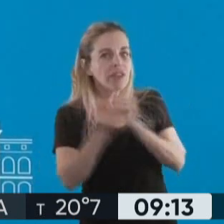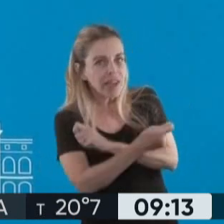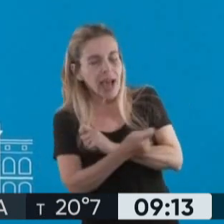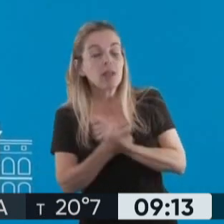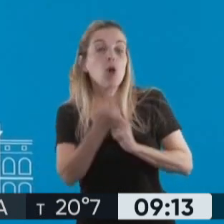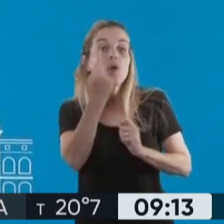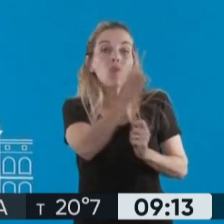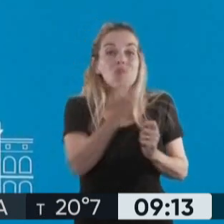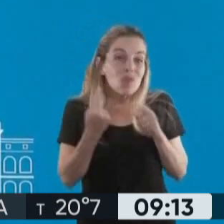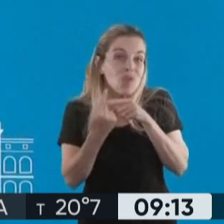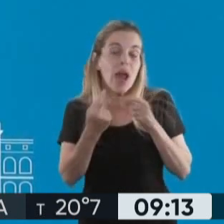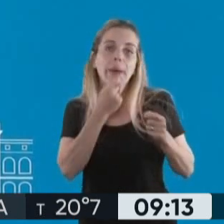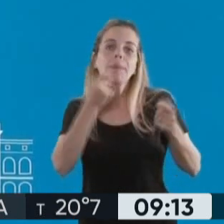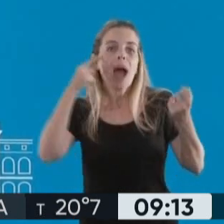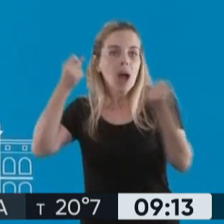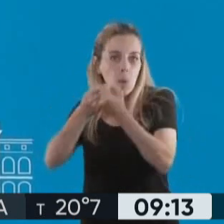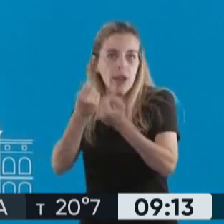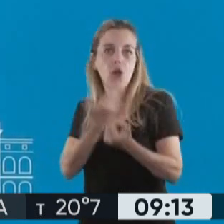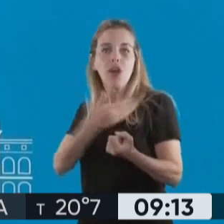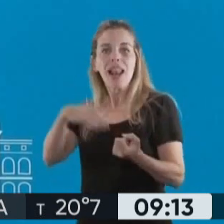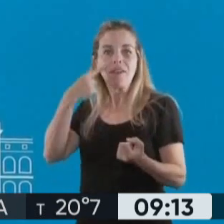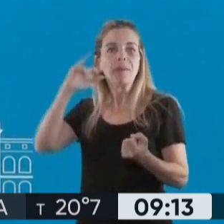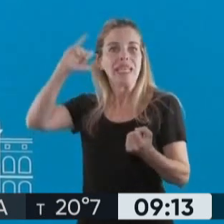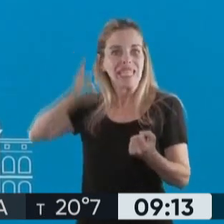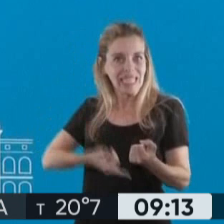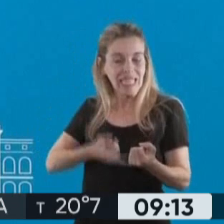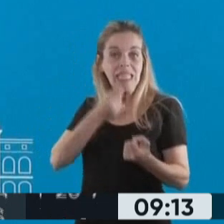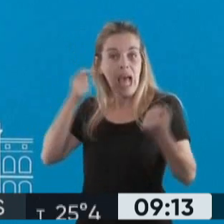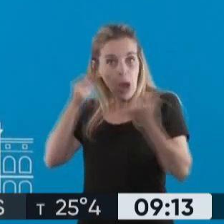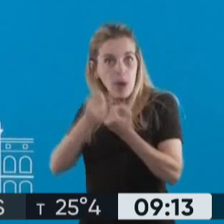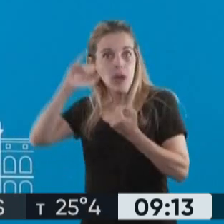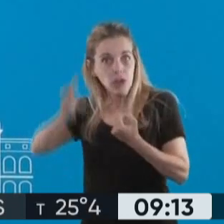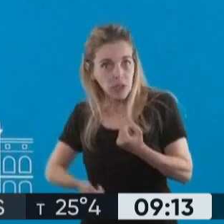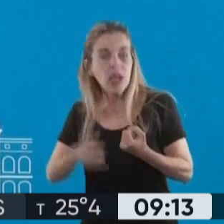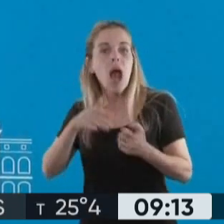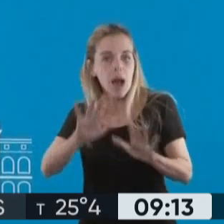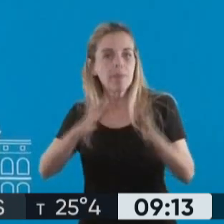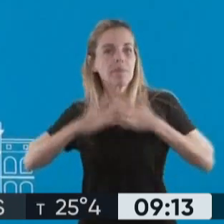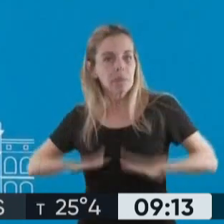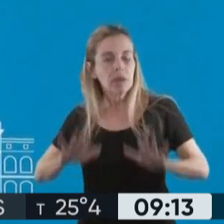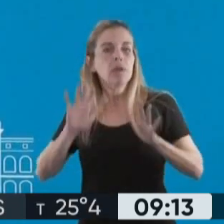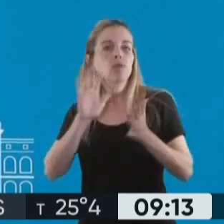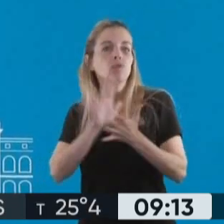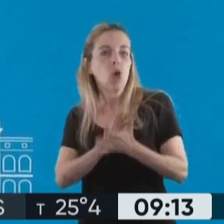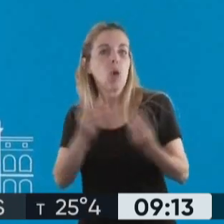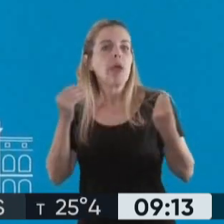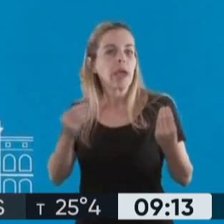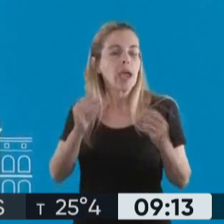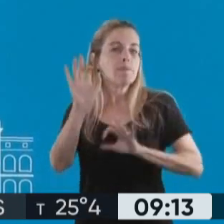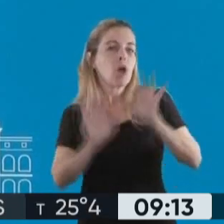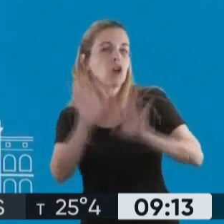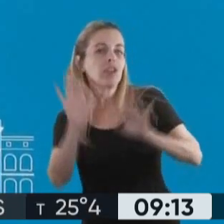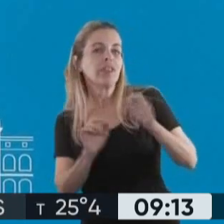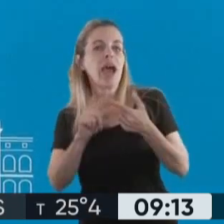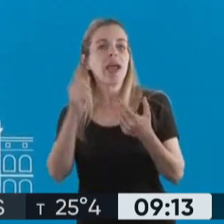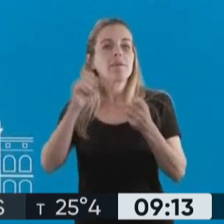Una tenía que ver con el acuerdo con el Fondo Monetario Internacional, porque eso nos garantiza bajar las expectativas con respecto a los índices macroeconómicos